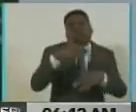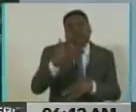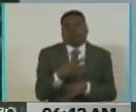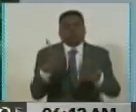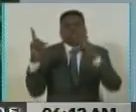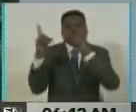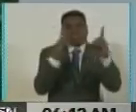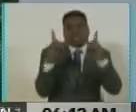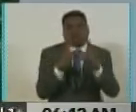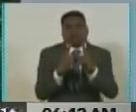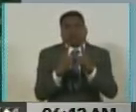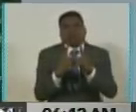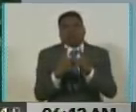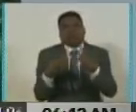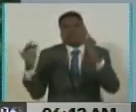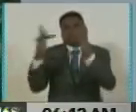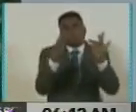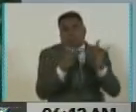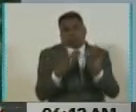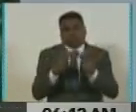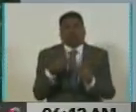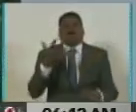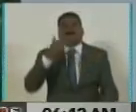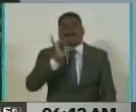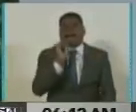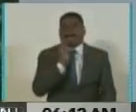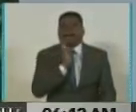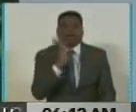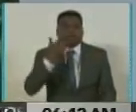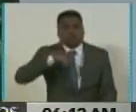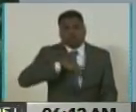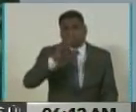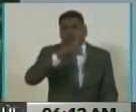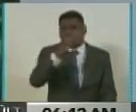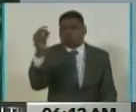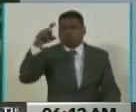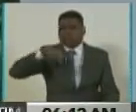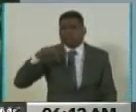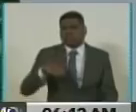puntos de conexión, que los hay. Nosotros no necesitamos, digamos,